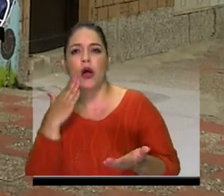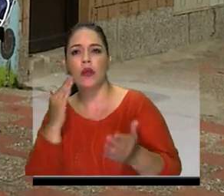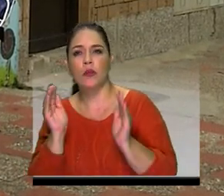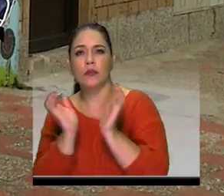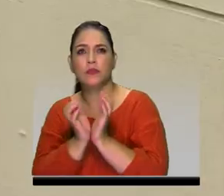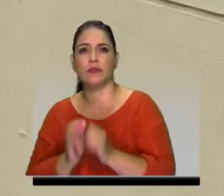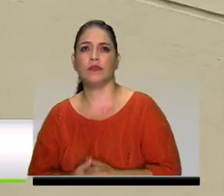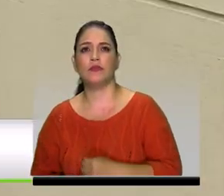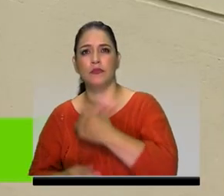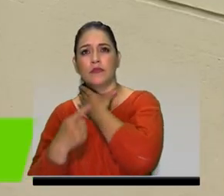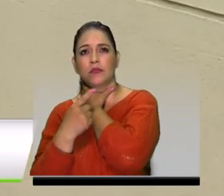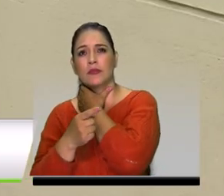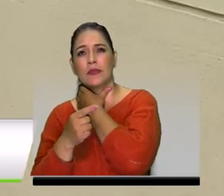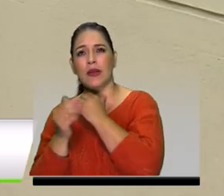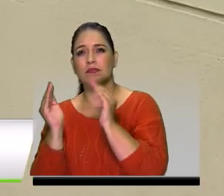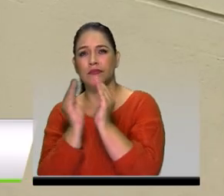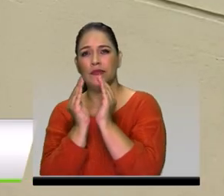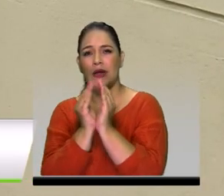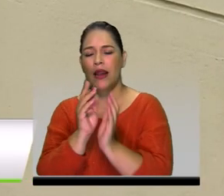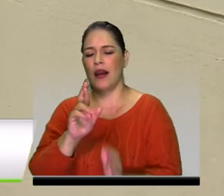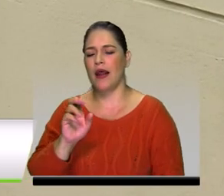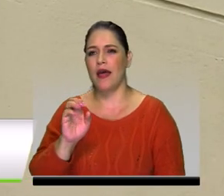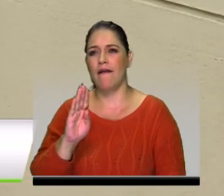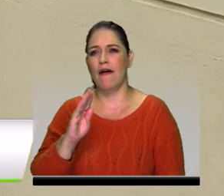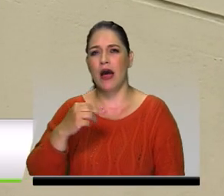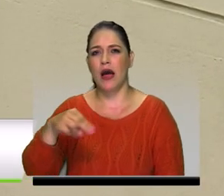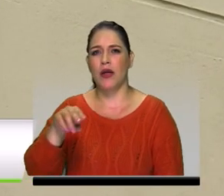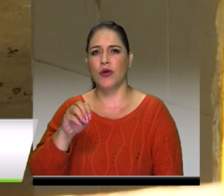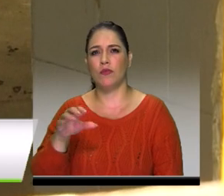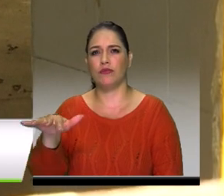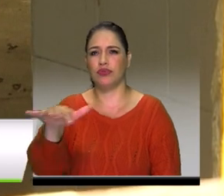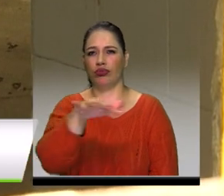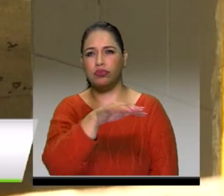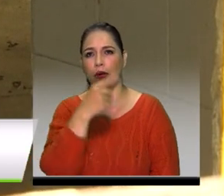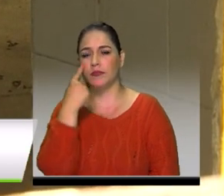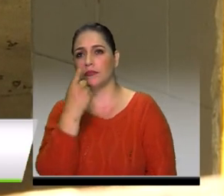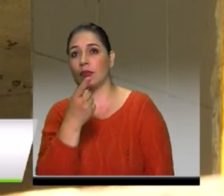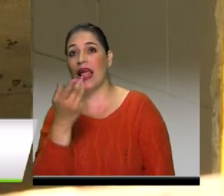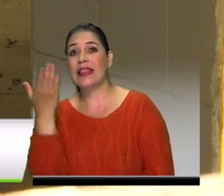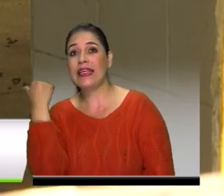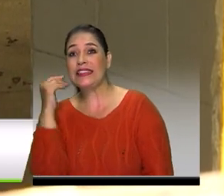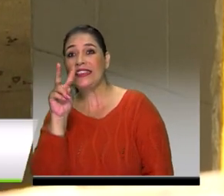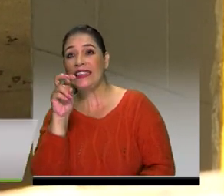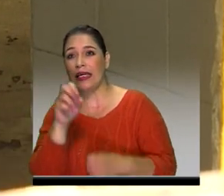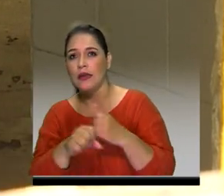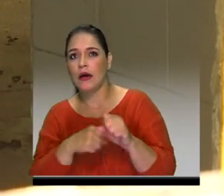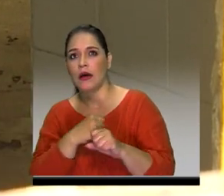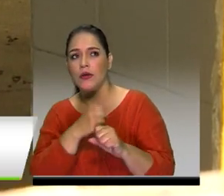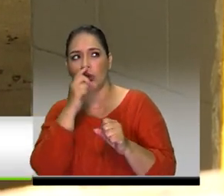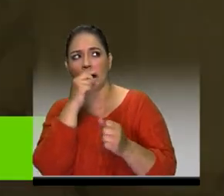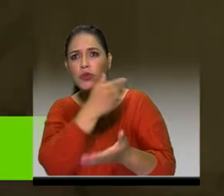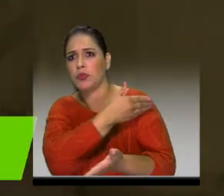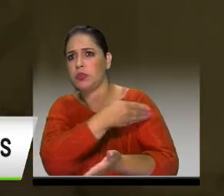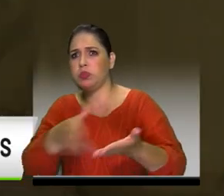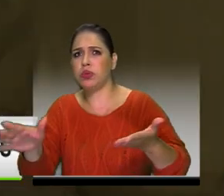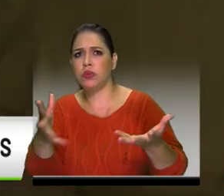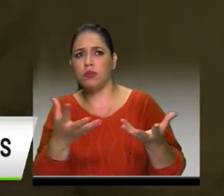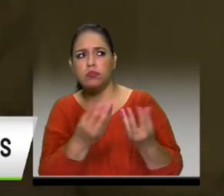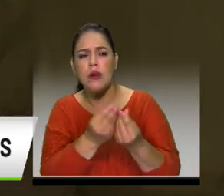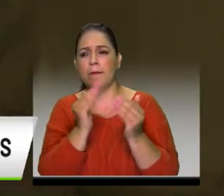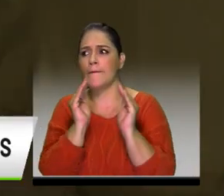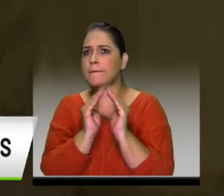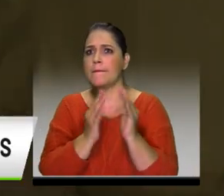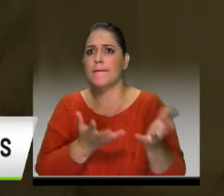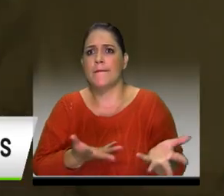Estas son las ruinas del hogar infantil El Rebaño, ubicado en el barrio Trinidad. Hace 7 años los menores fueron desalojados de allí por el ICBF